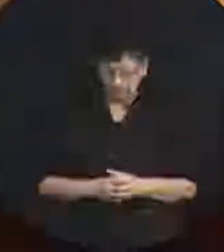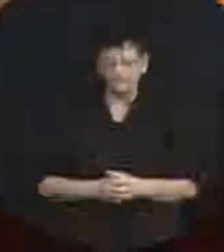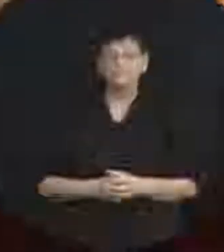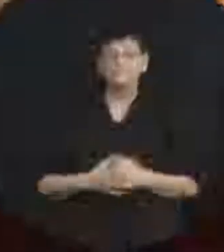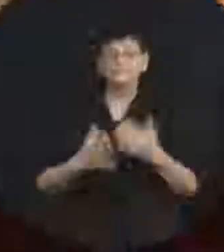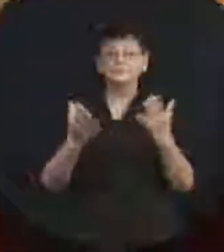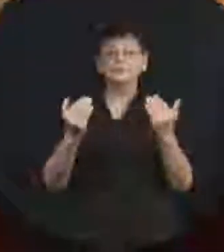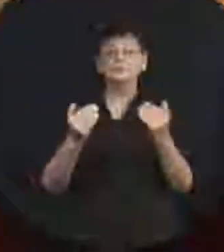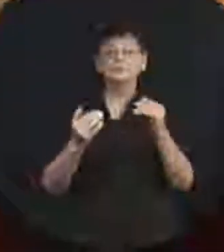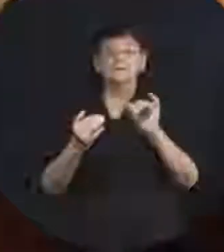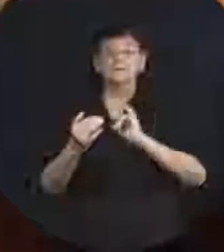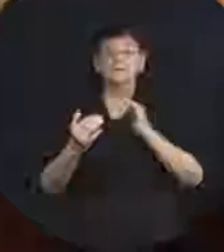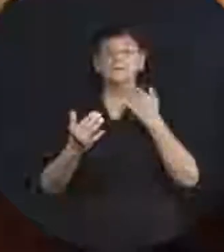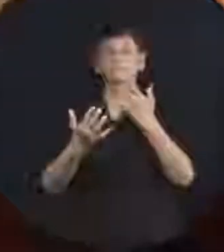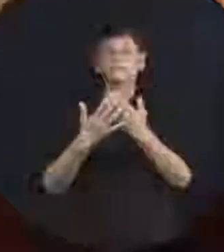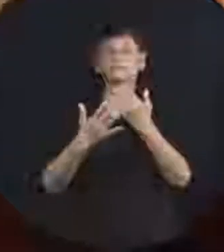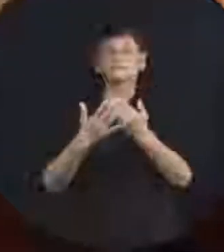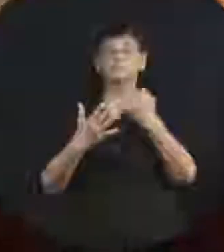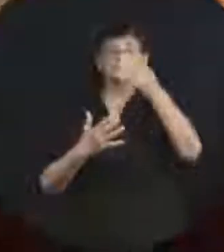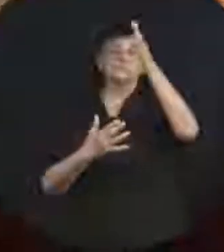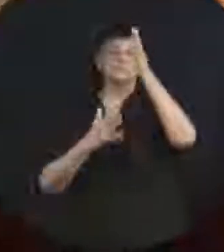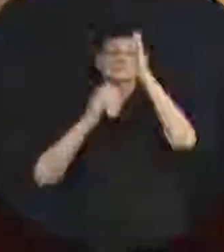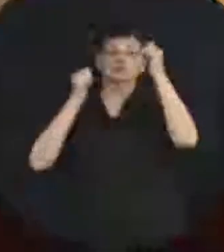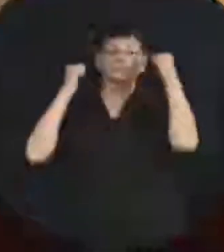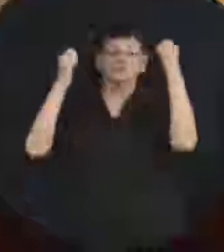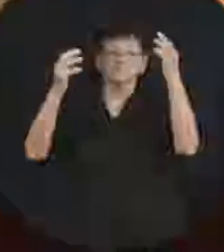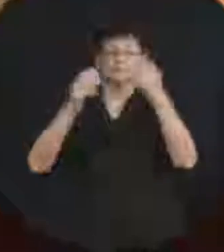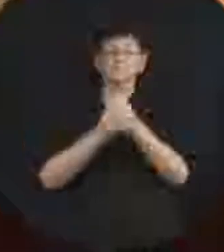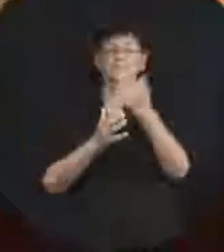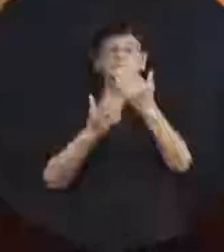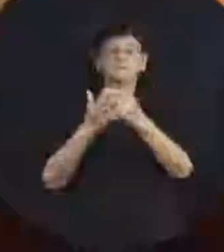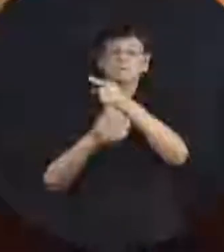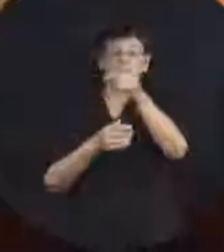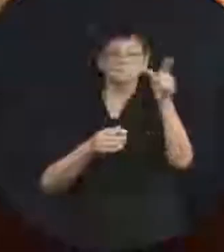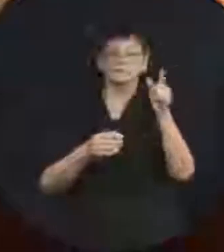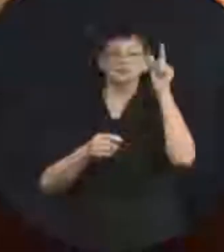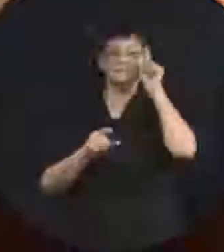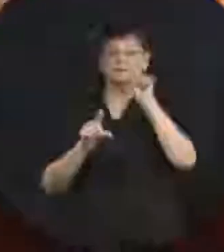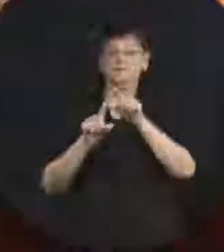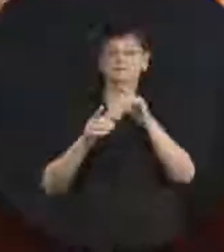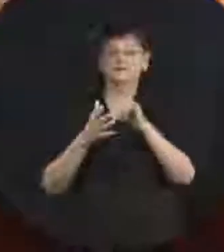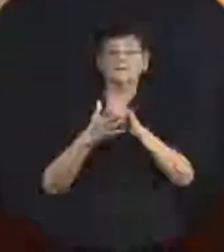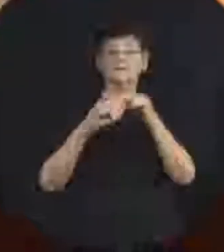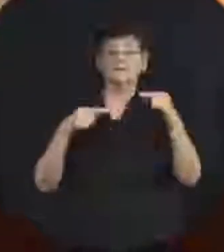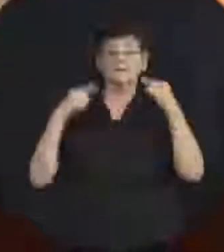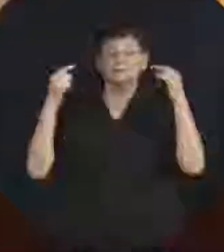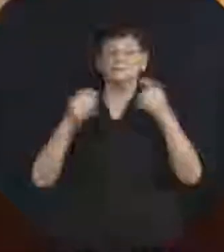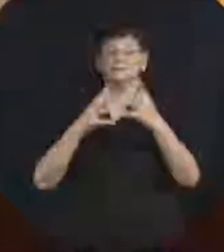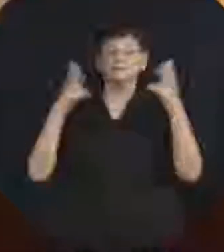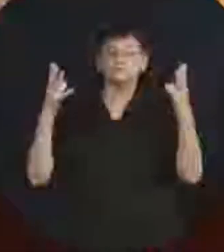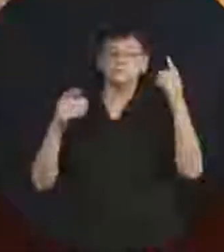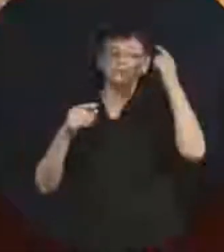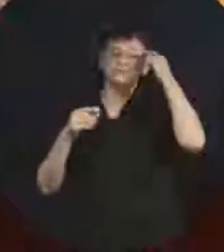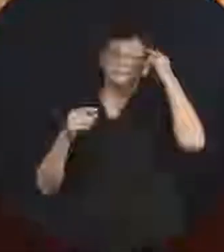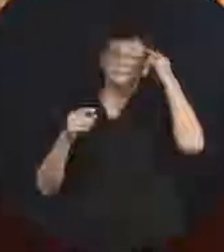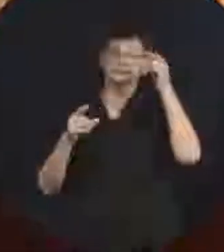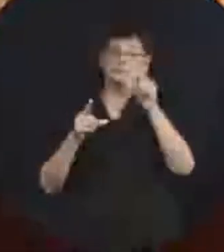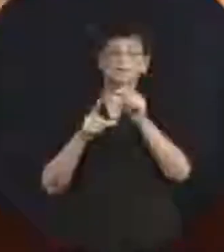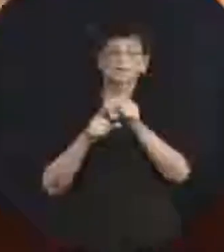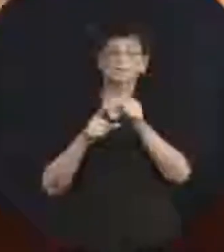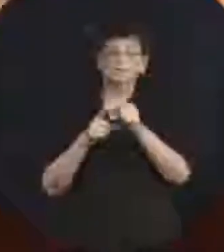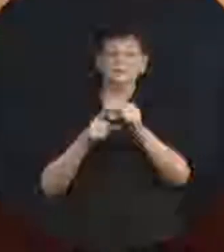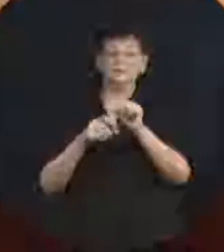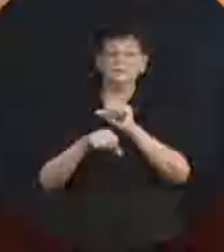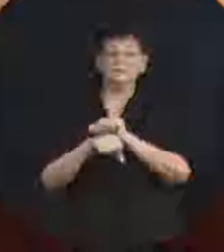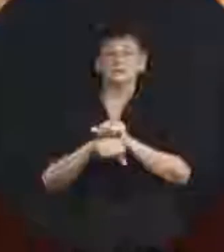Yo confieso ante Dios Todopoderoso y ante ustedes, hermanos, que he pecado mucho de